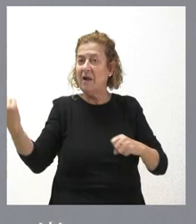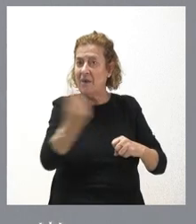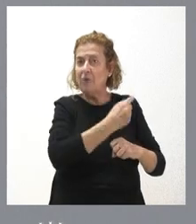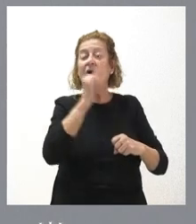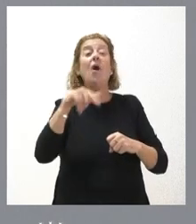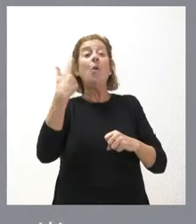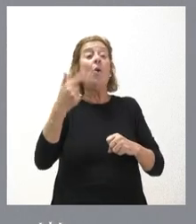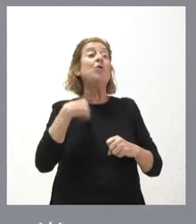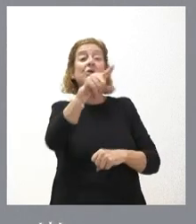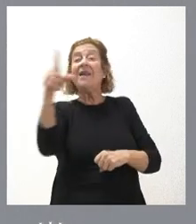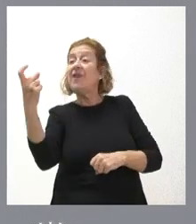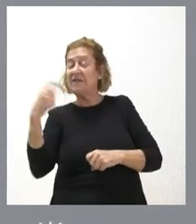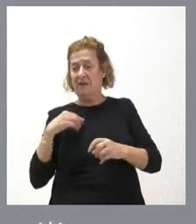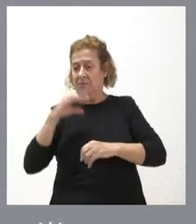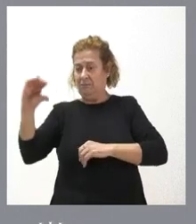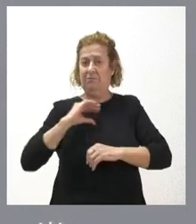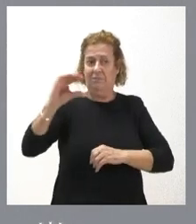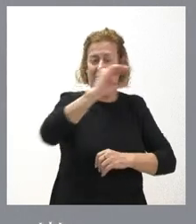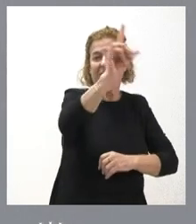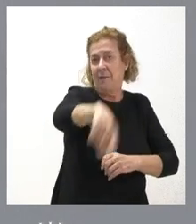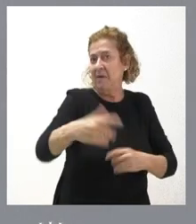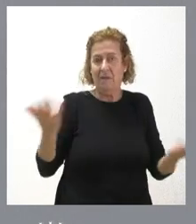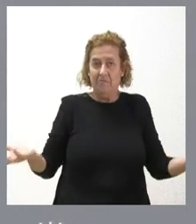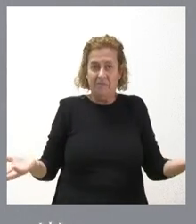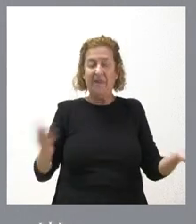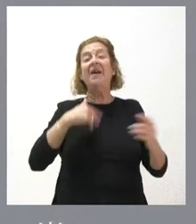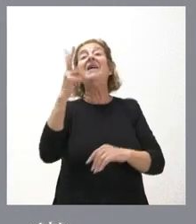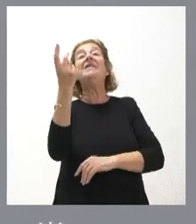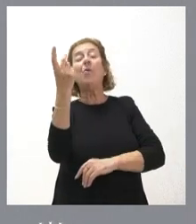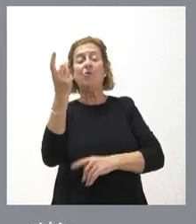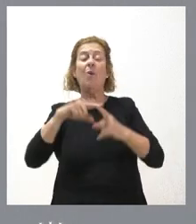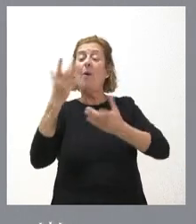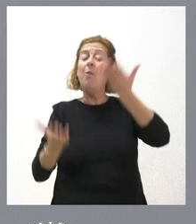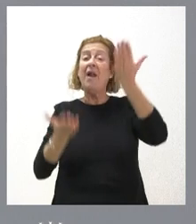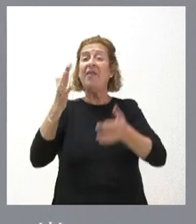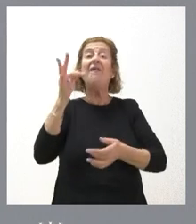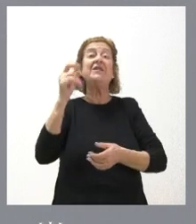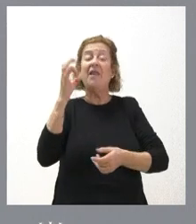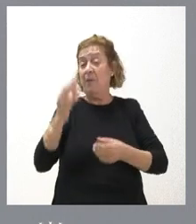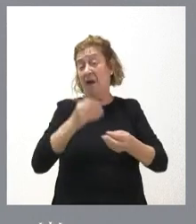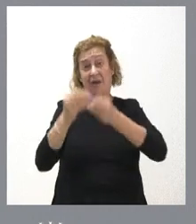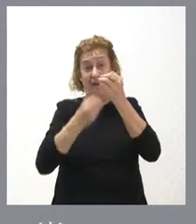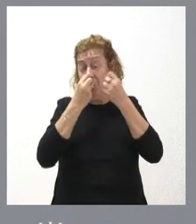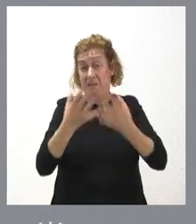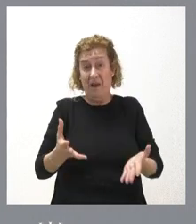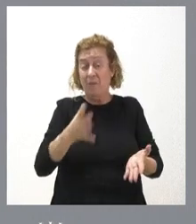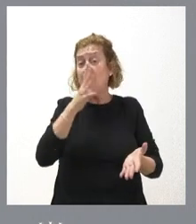función de las necesidades y lo segundo es que las balanzas Fiscales tienen que hacerse siempre bien porque lógicamente eh